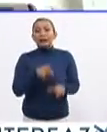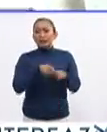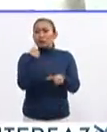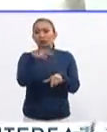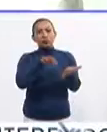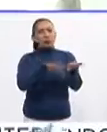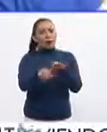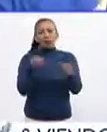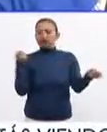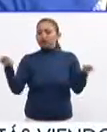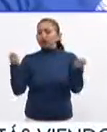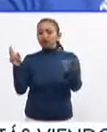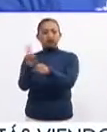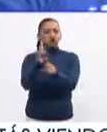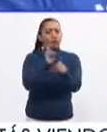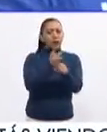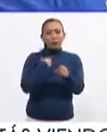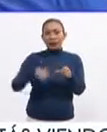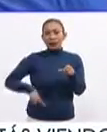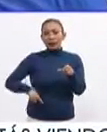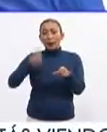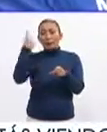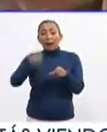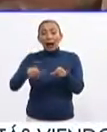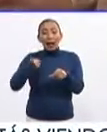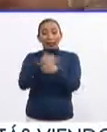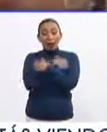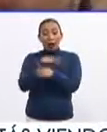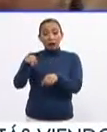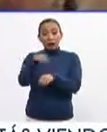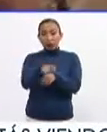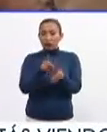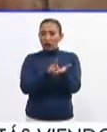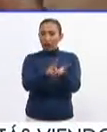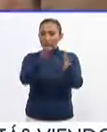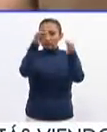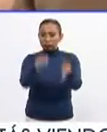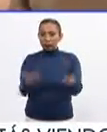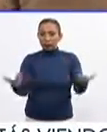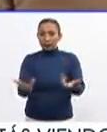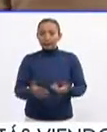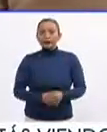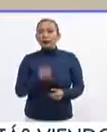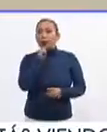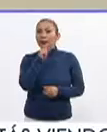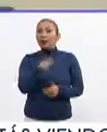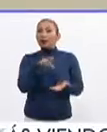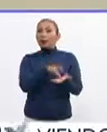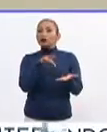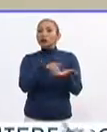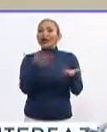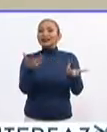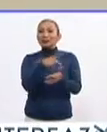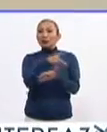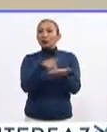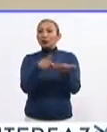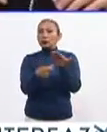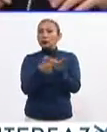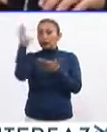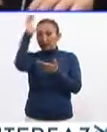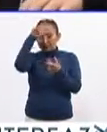sus funciones de coordinar la estrategia del gobierno para hacer de la educación un derecho efectivo, además de apoyar la ejecución de